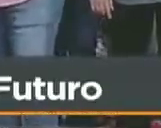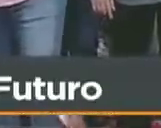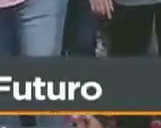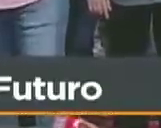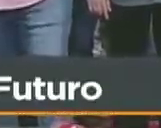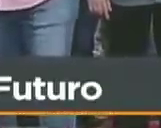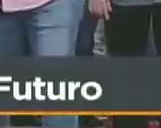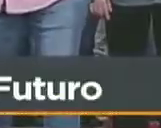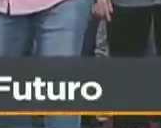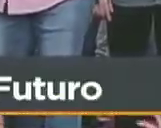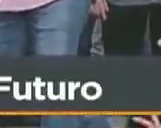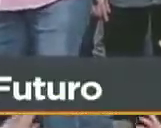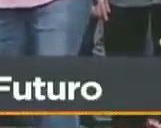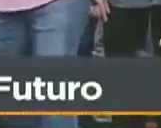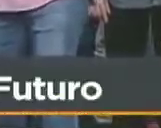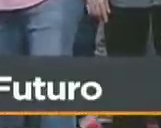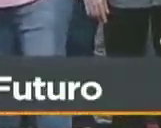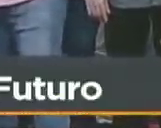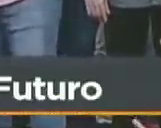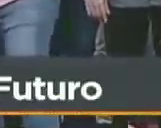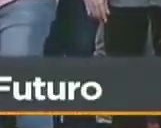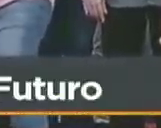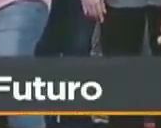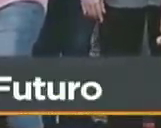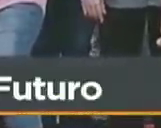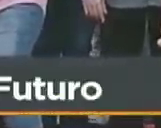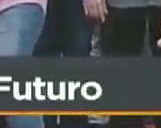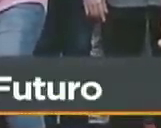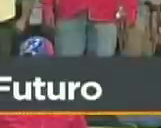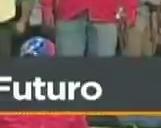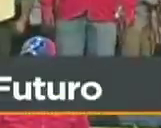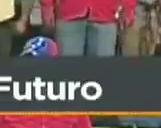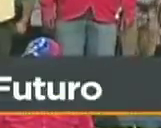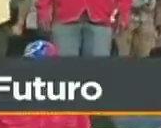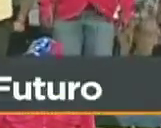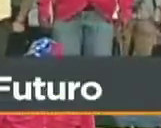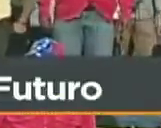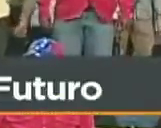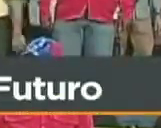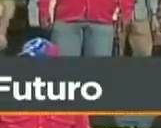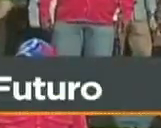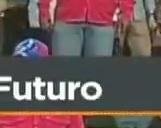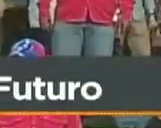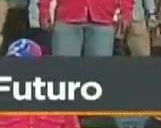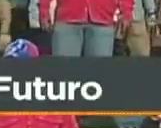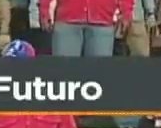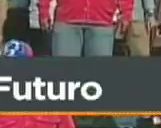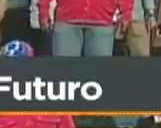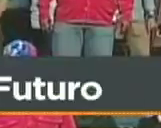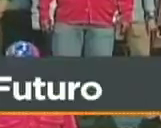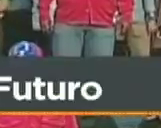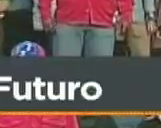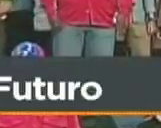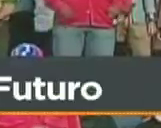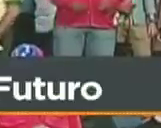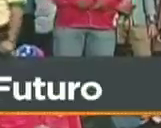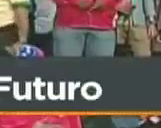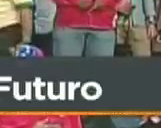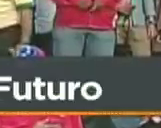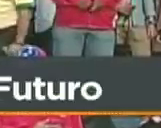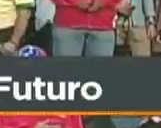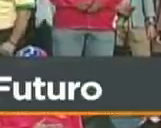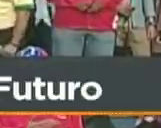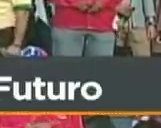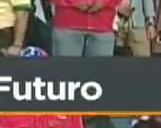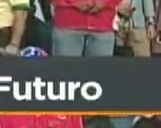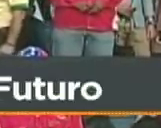Tamacuro. Todos estamos seguros de que va a ganar Maduro. Va a ganar Maduro con el eco en la sabana. Yo voy cantando joropo, música